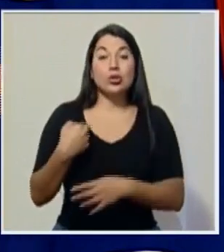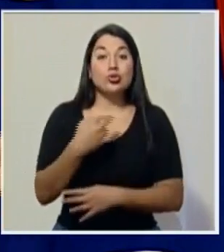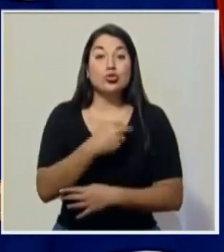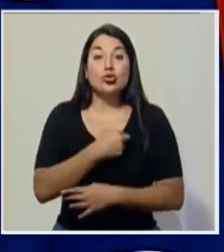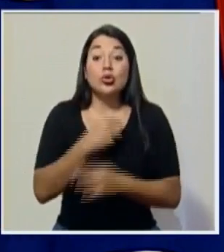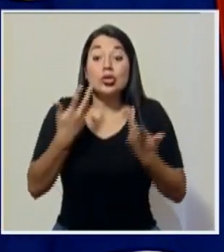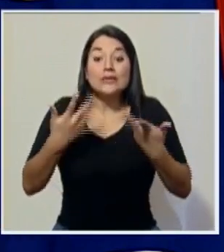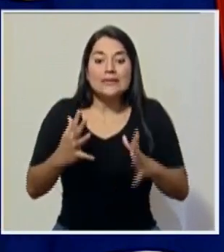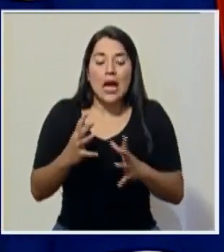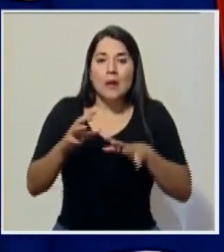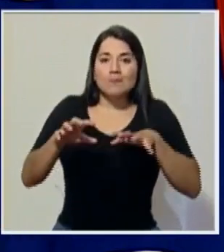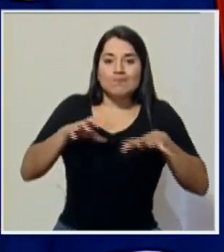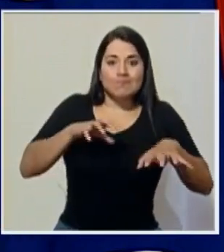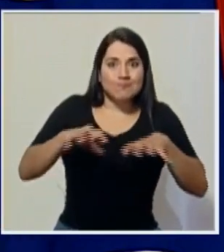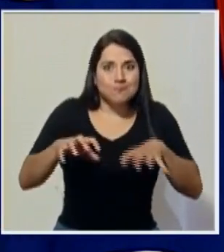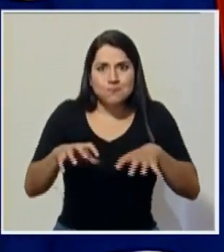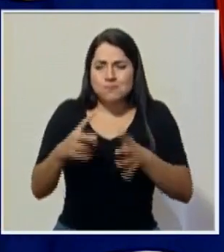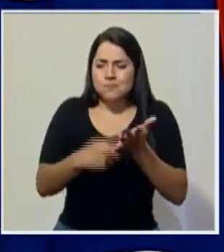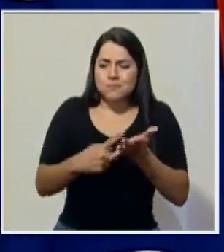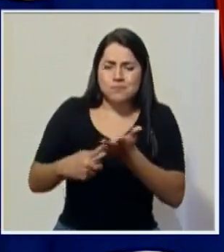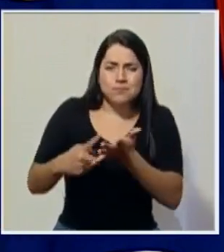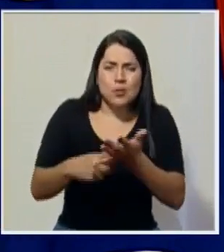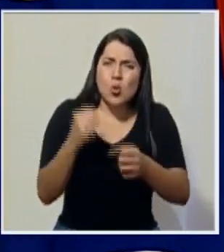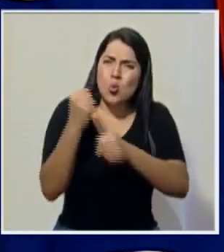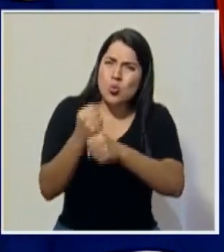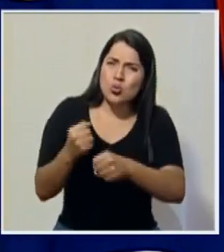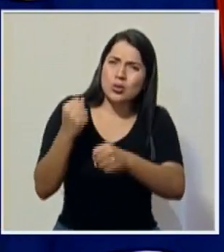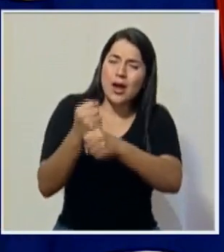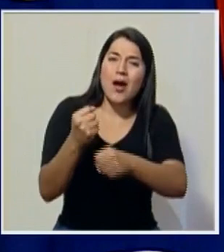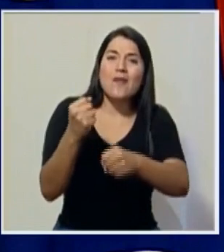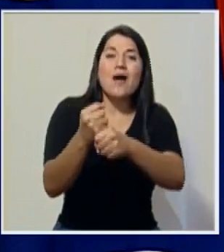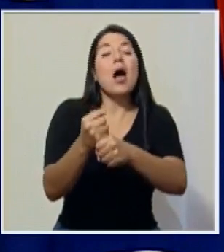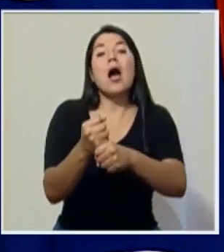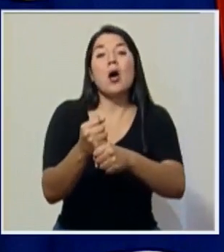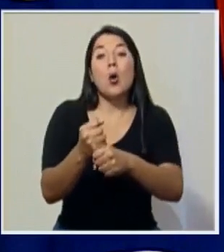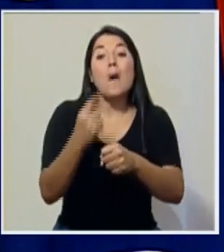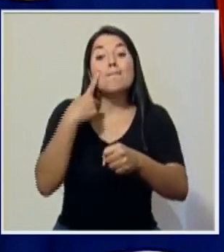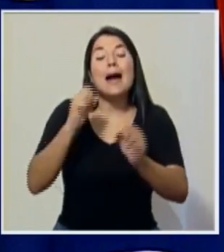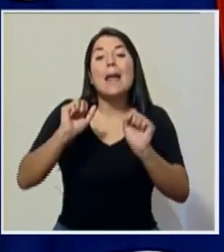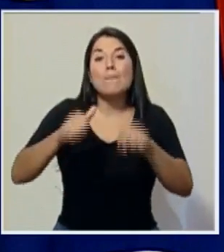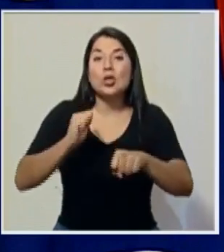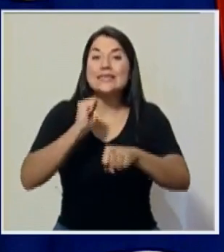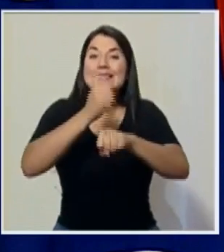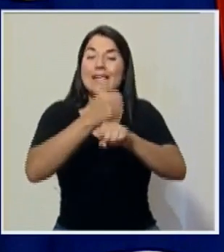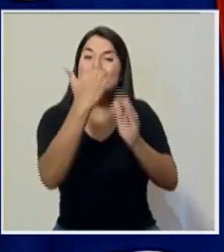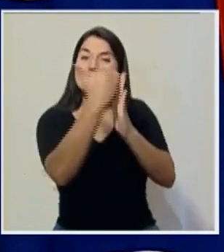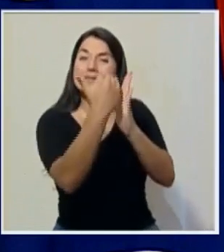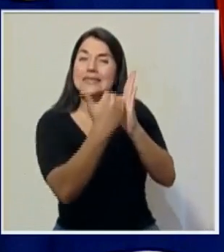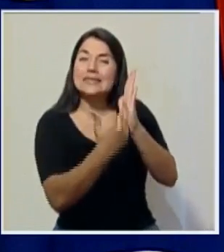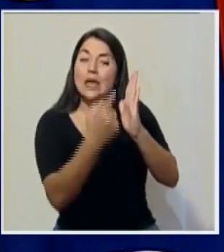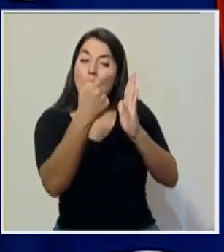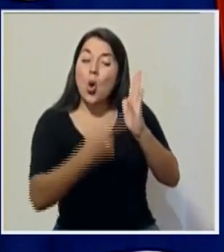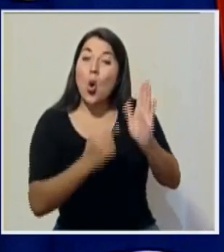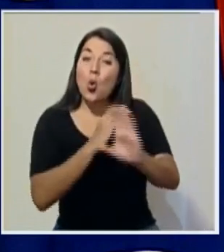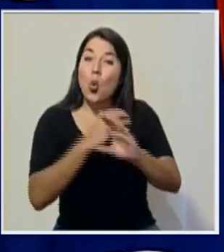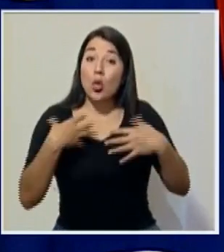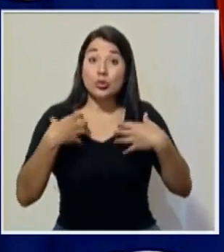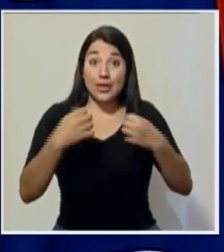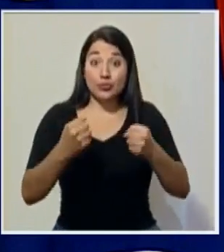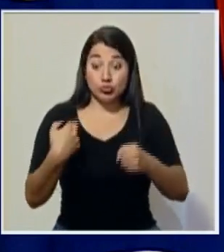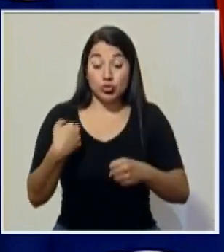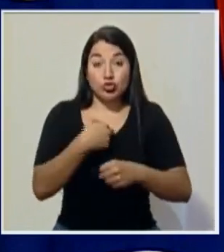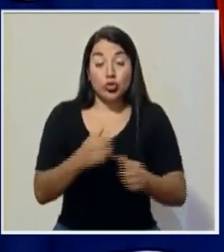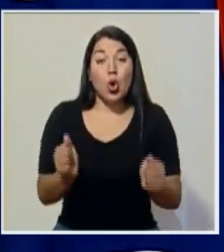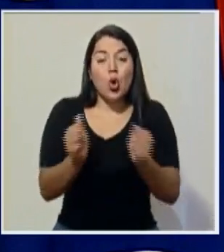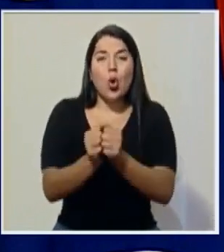hemos dinamizado un trabajo muy intenso sobre la base de los protocolos. Con el apoyo de Naciones